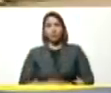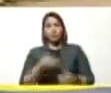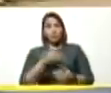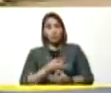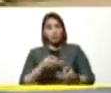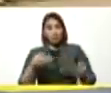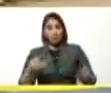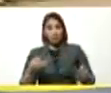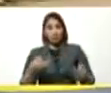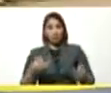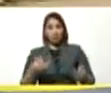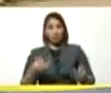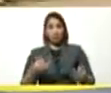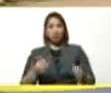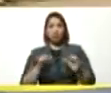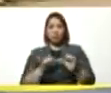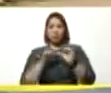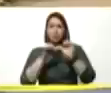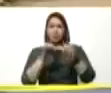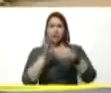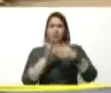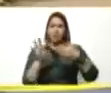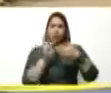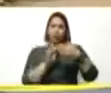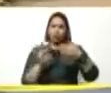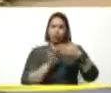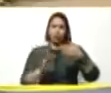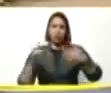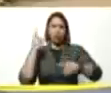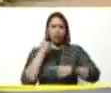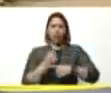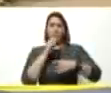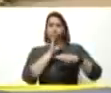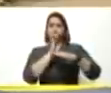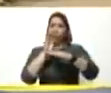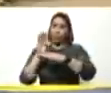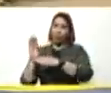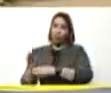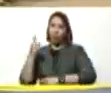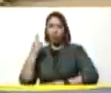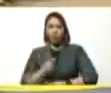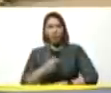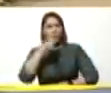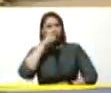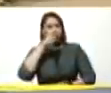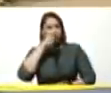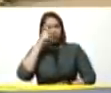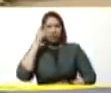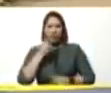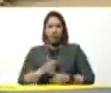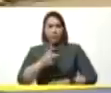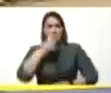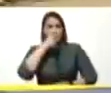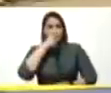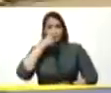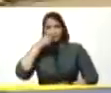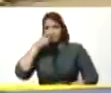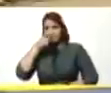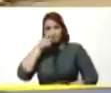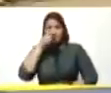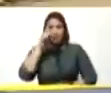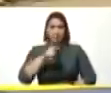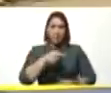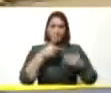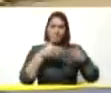exitosos, siguen funcionando, hay que cuidarlos, hay que supervisarlos, hay que vigilarlos y